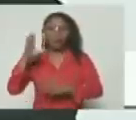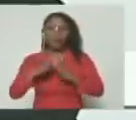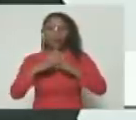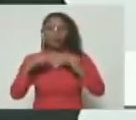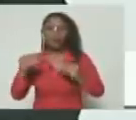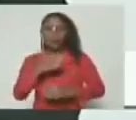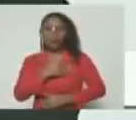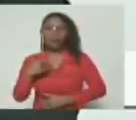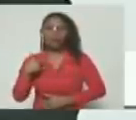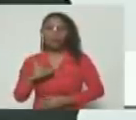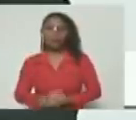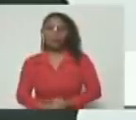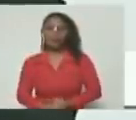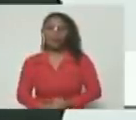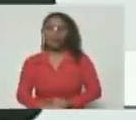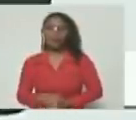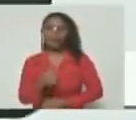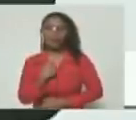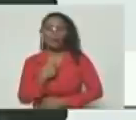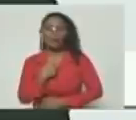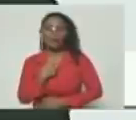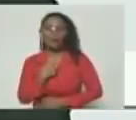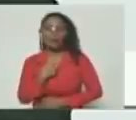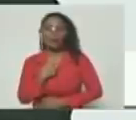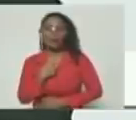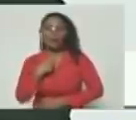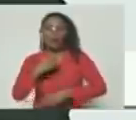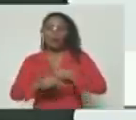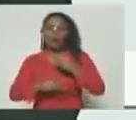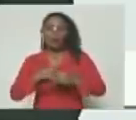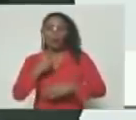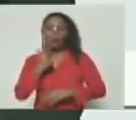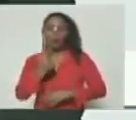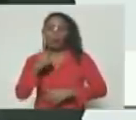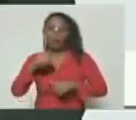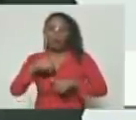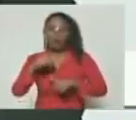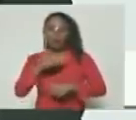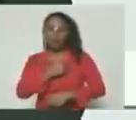queremos. Yo lo antagonizo, presidente, con